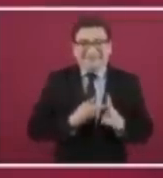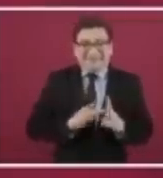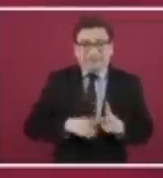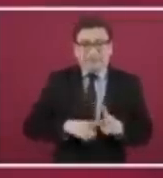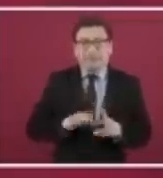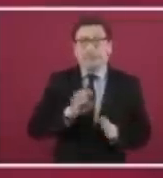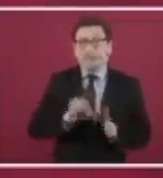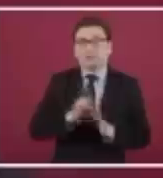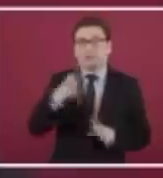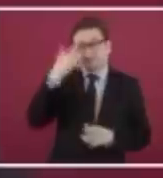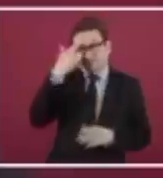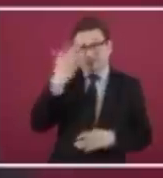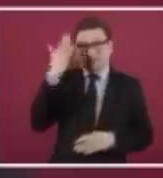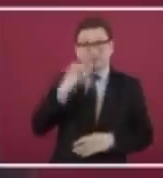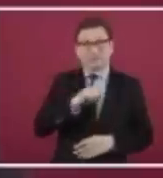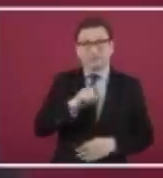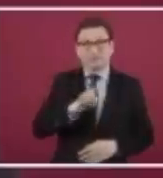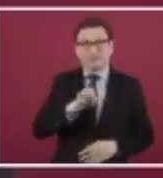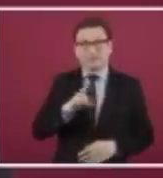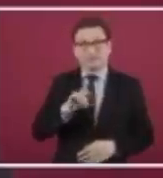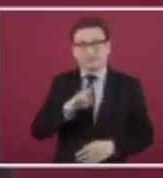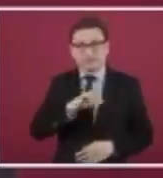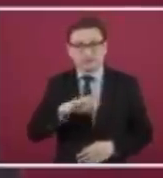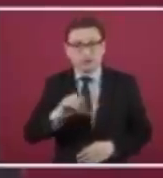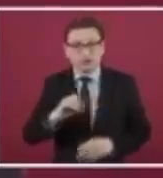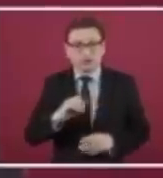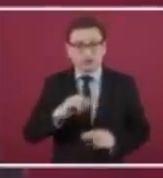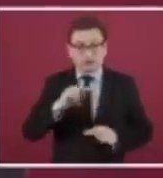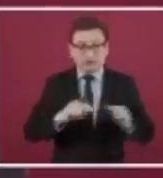Zedillo fue